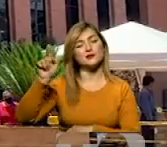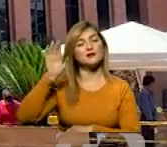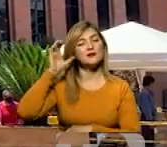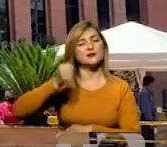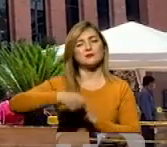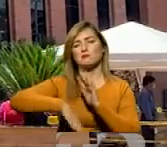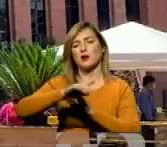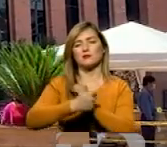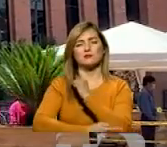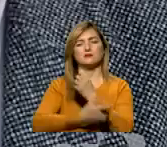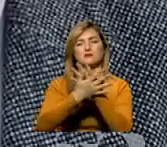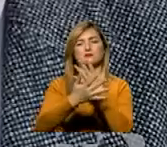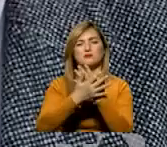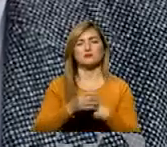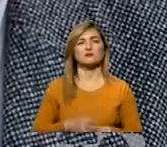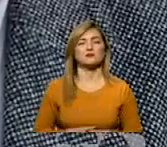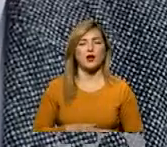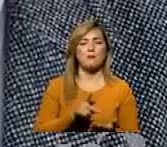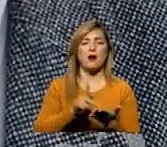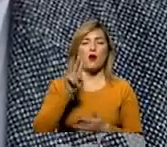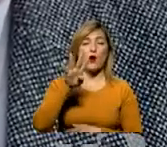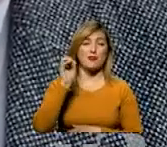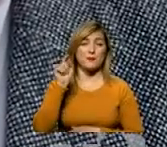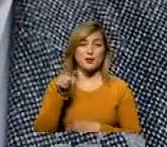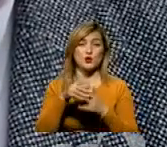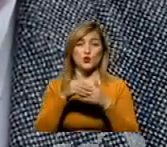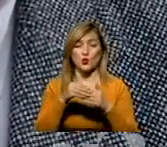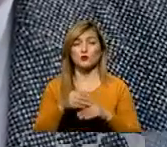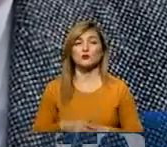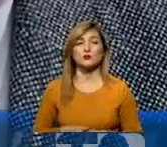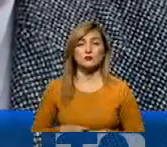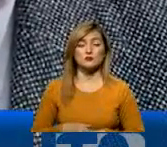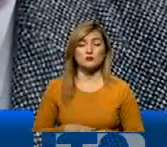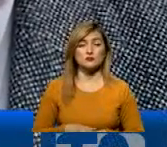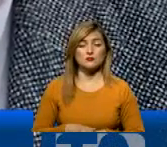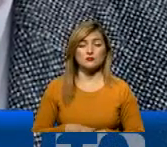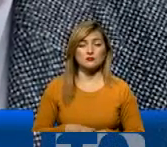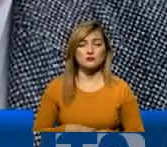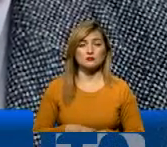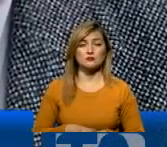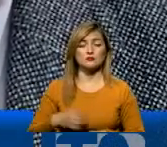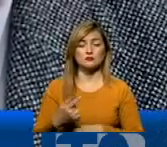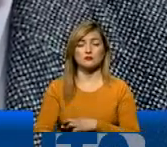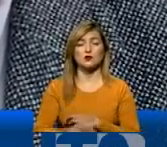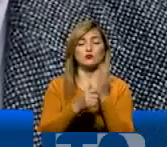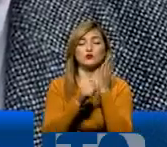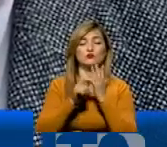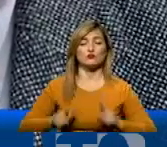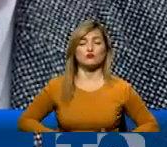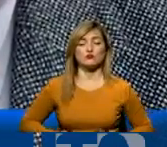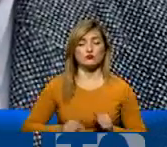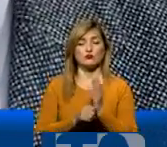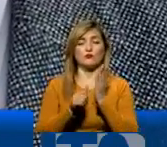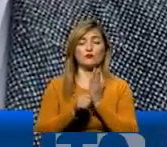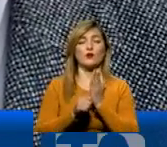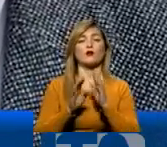pena. Además de la reparación de $40,000 y también en la sentencia se hace referencia a que el Ministerio de Salud y el Ministerio de